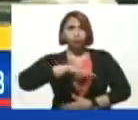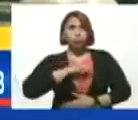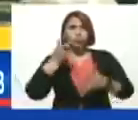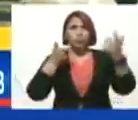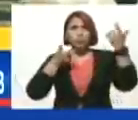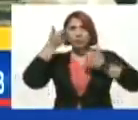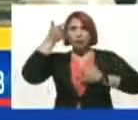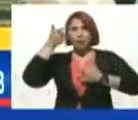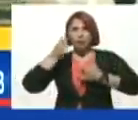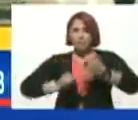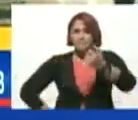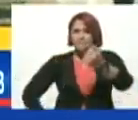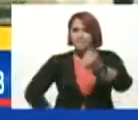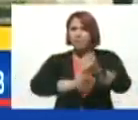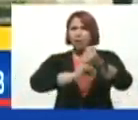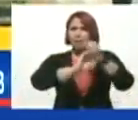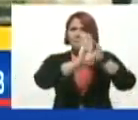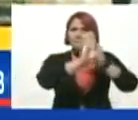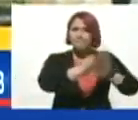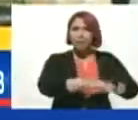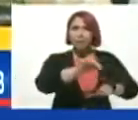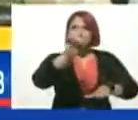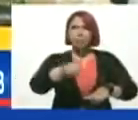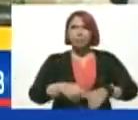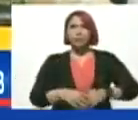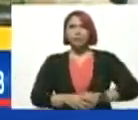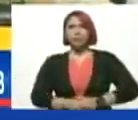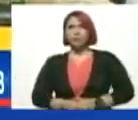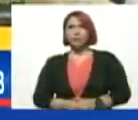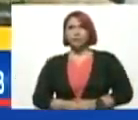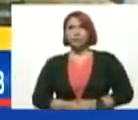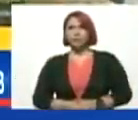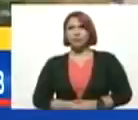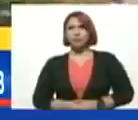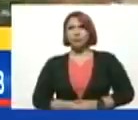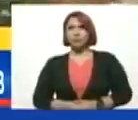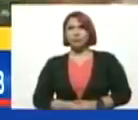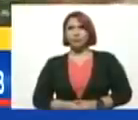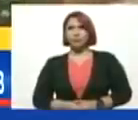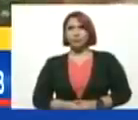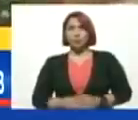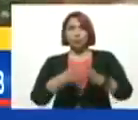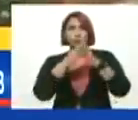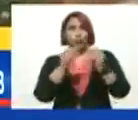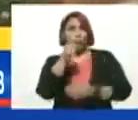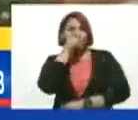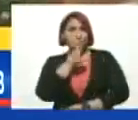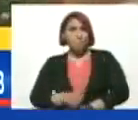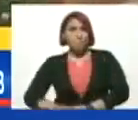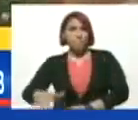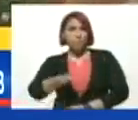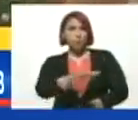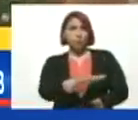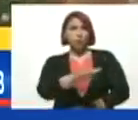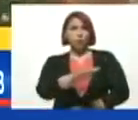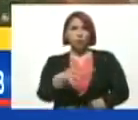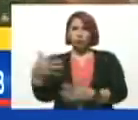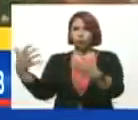Chávez en la construcción del concepto de guerra de todo el pueblo, de guerra